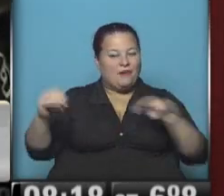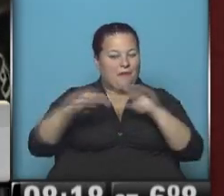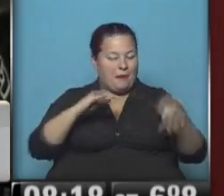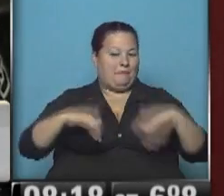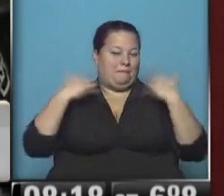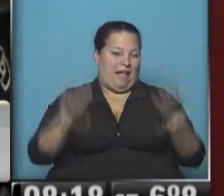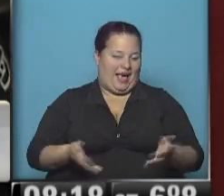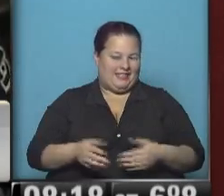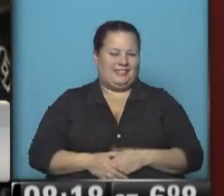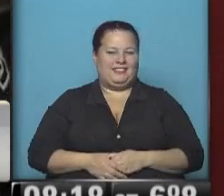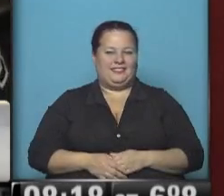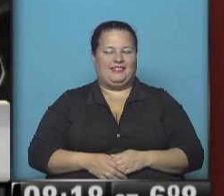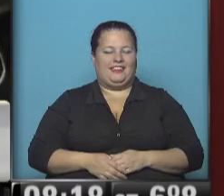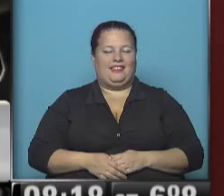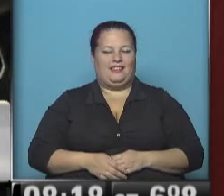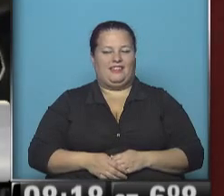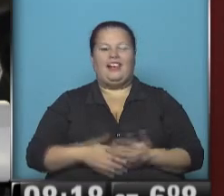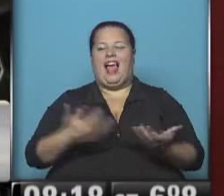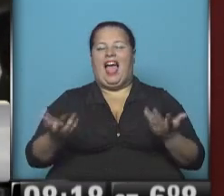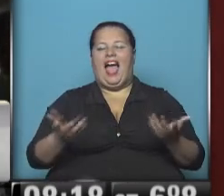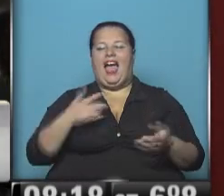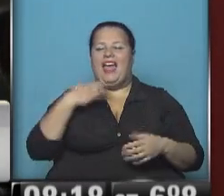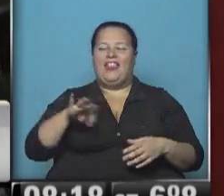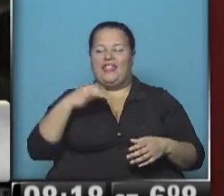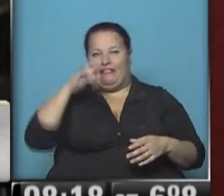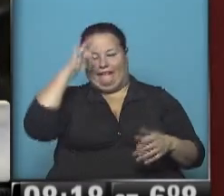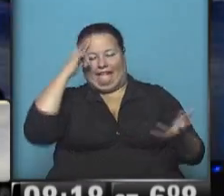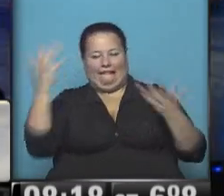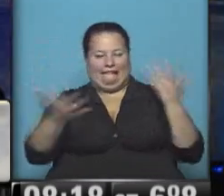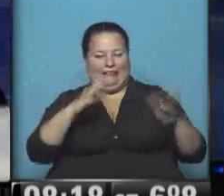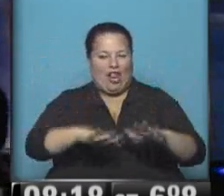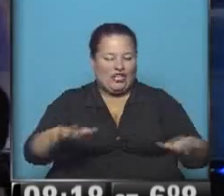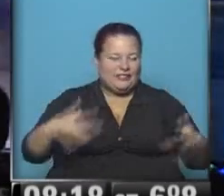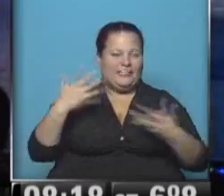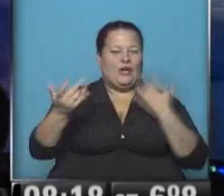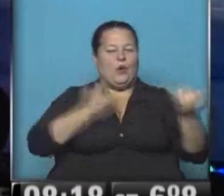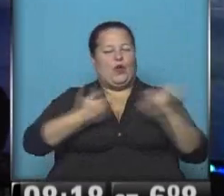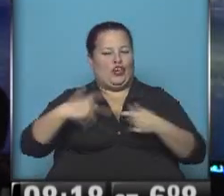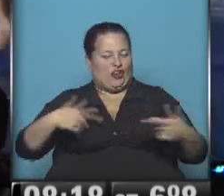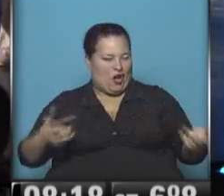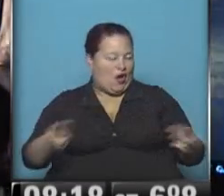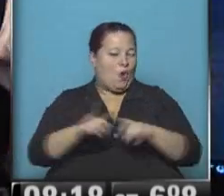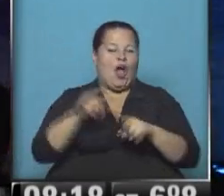más todavía, ¿no? Que es, claro, donde tenés que improvisar un poquito con ellos y te cuentan cosas,